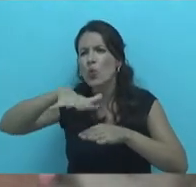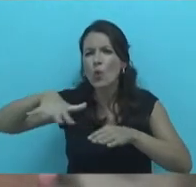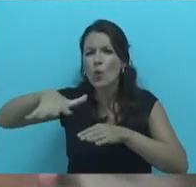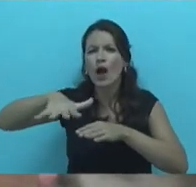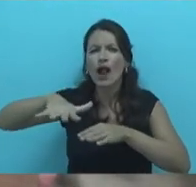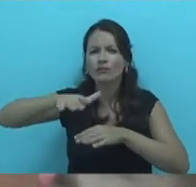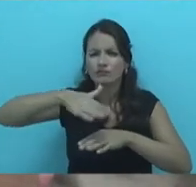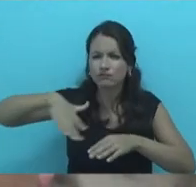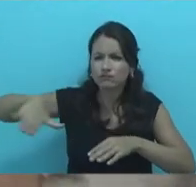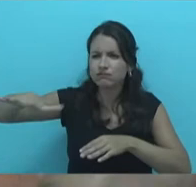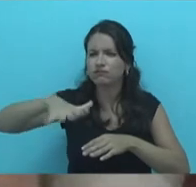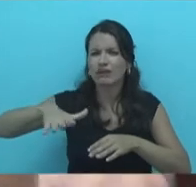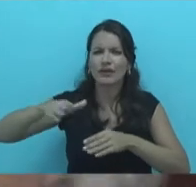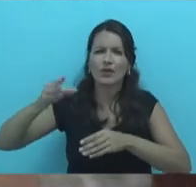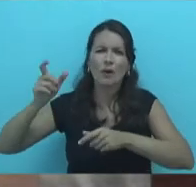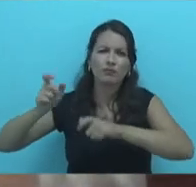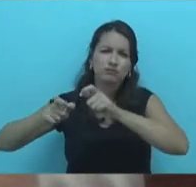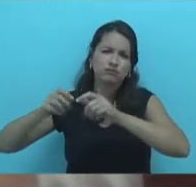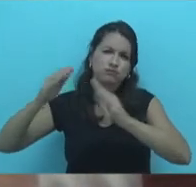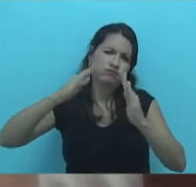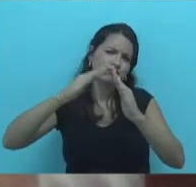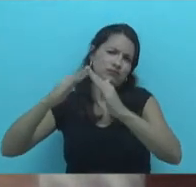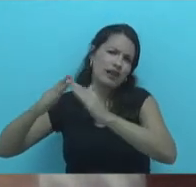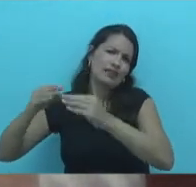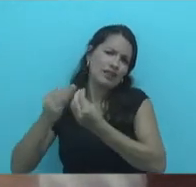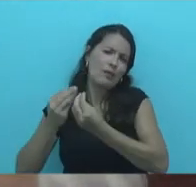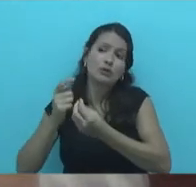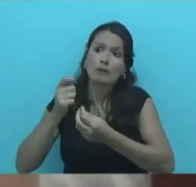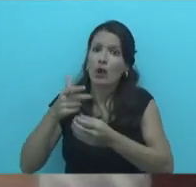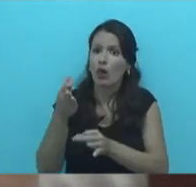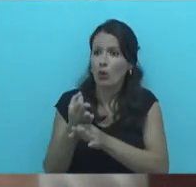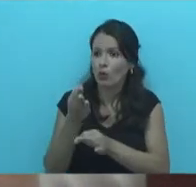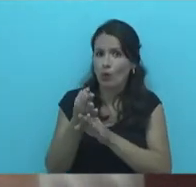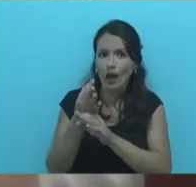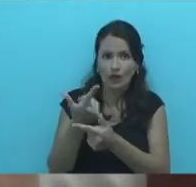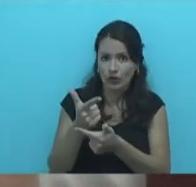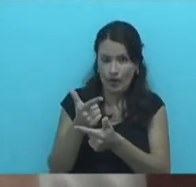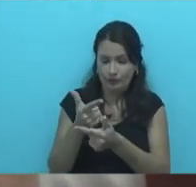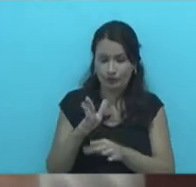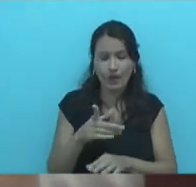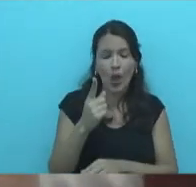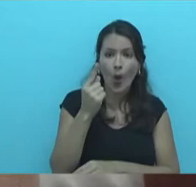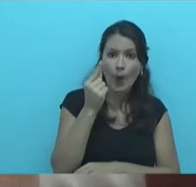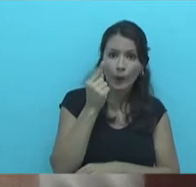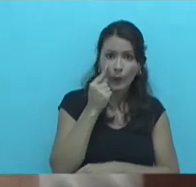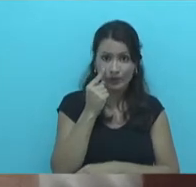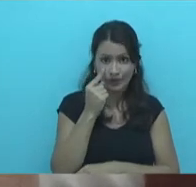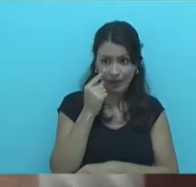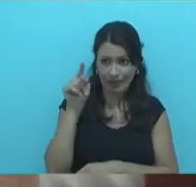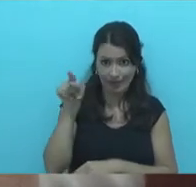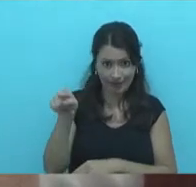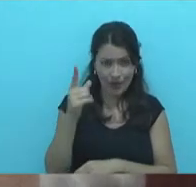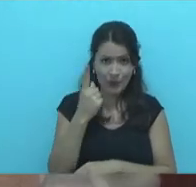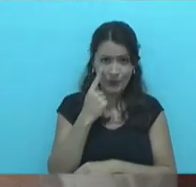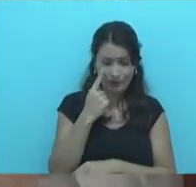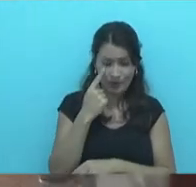populosa que requiere desde hace muchísimo tiempo este lugar. El municipio dona un terreno, aquí se trata de que la provincia acepte esa donación